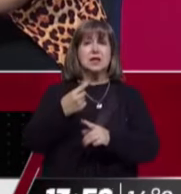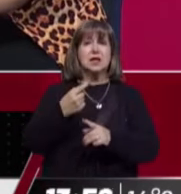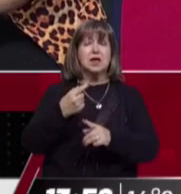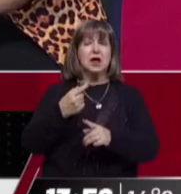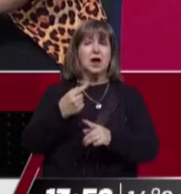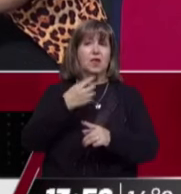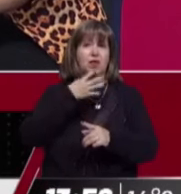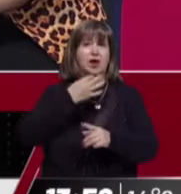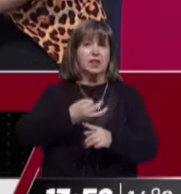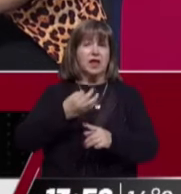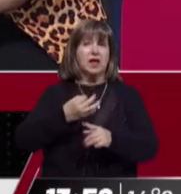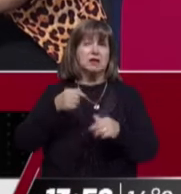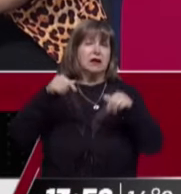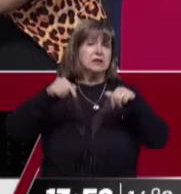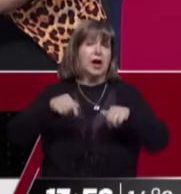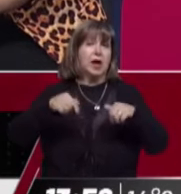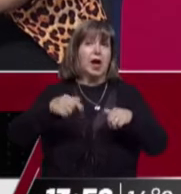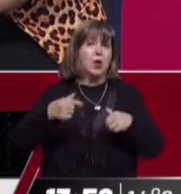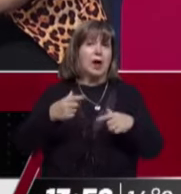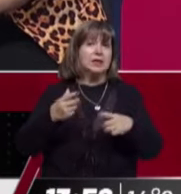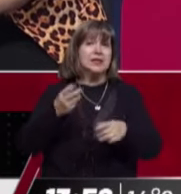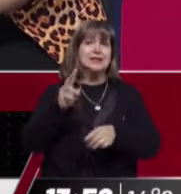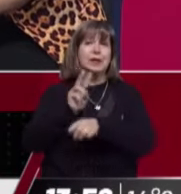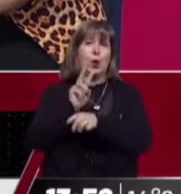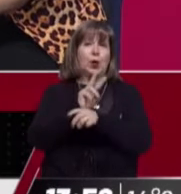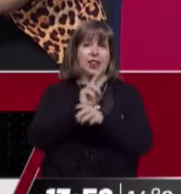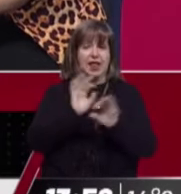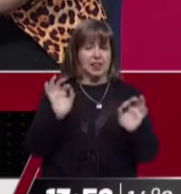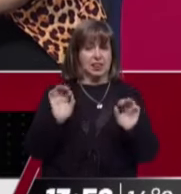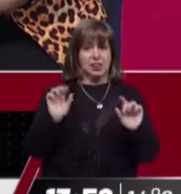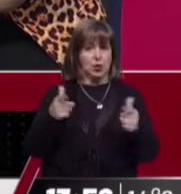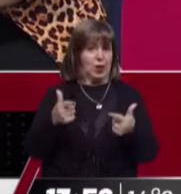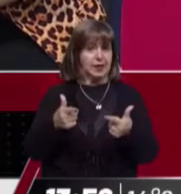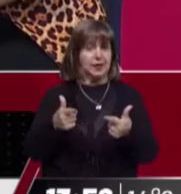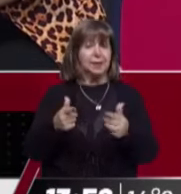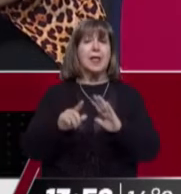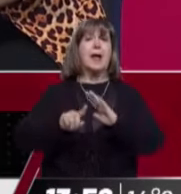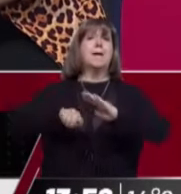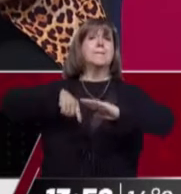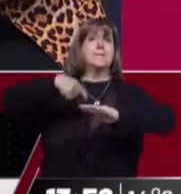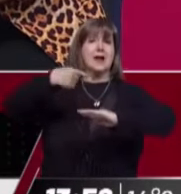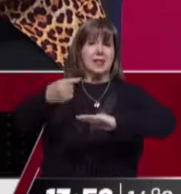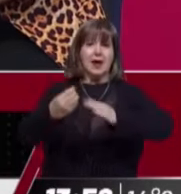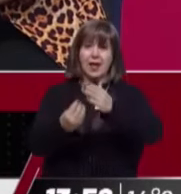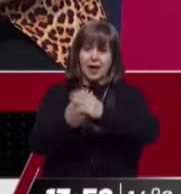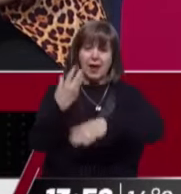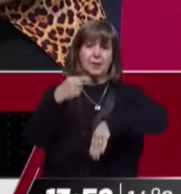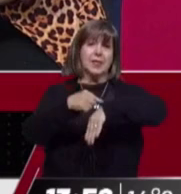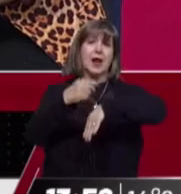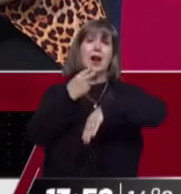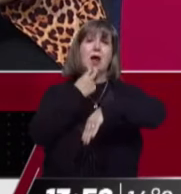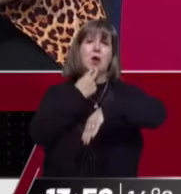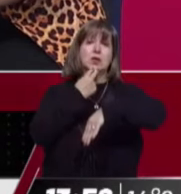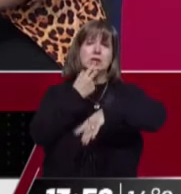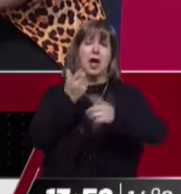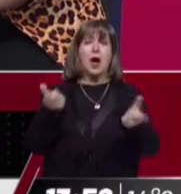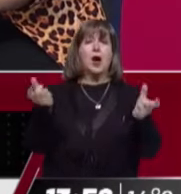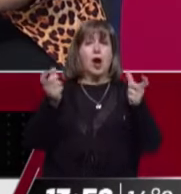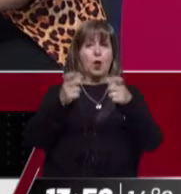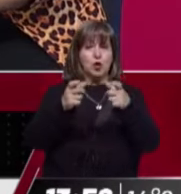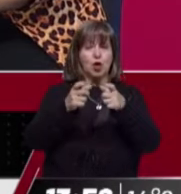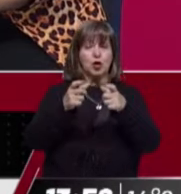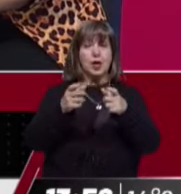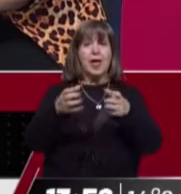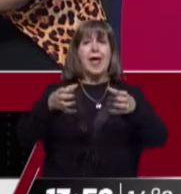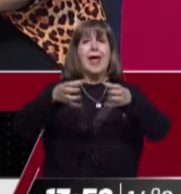garantías realmente hasta el momento para esto. Sí sabemos también que mañana a las 11 de la mañana habrá una reunión de parte del